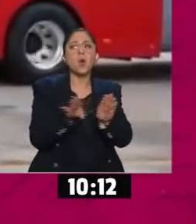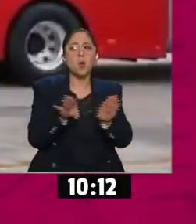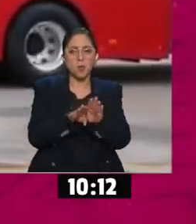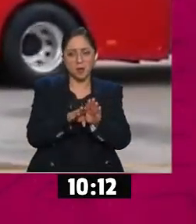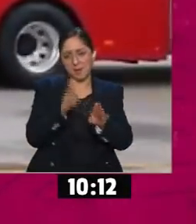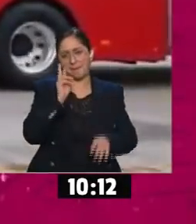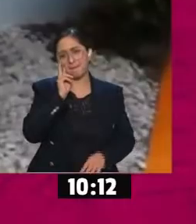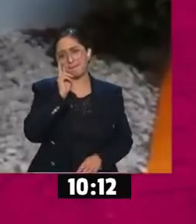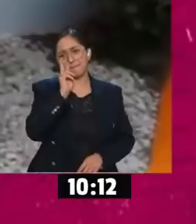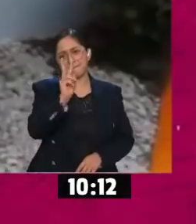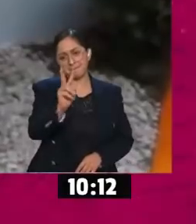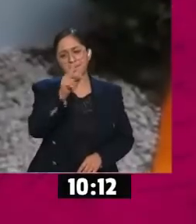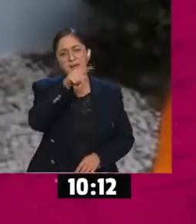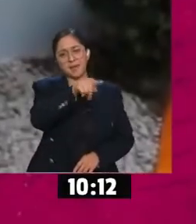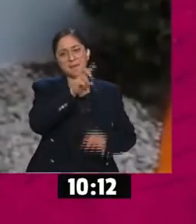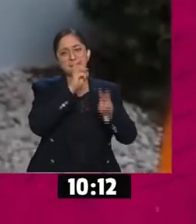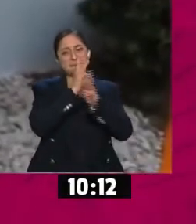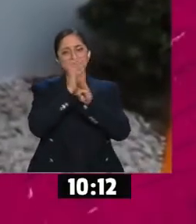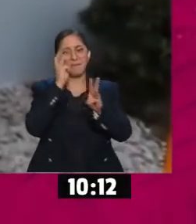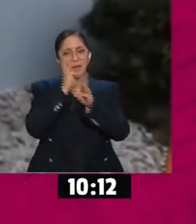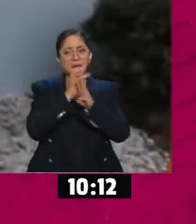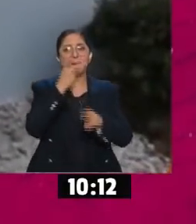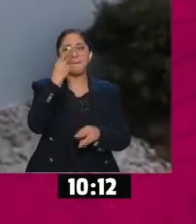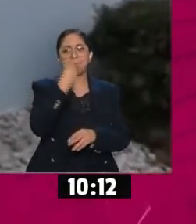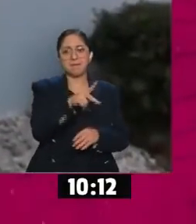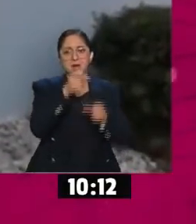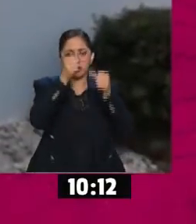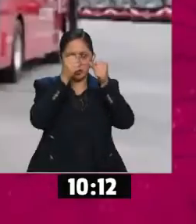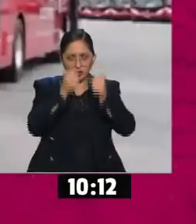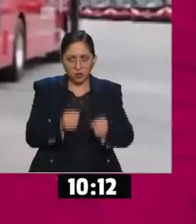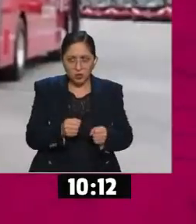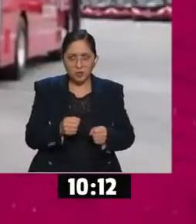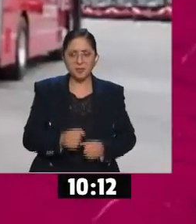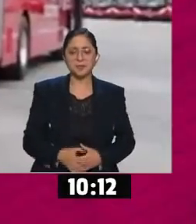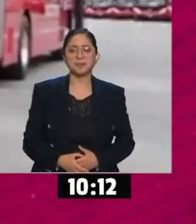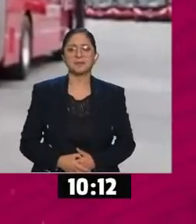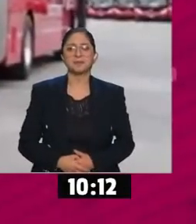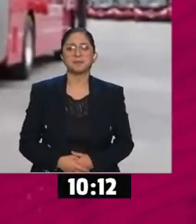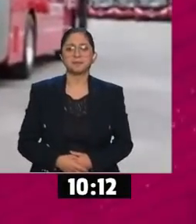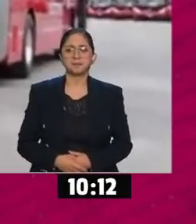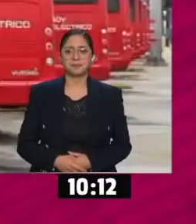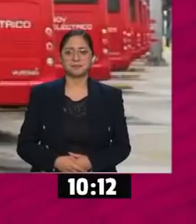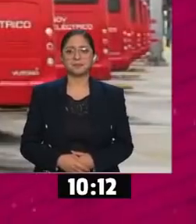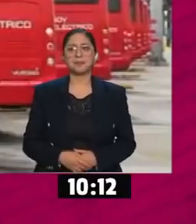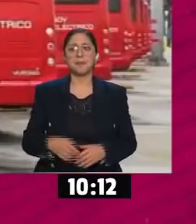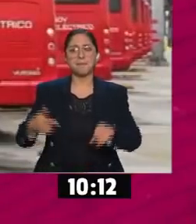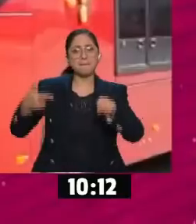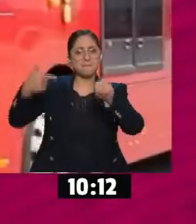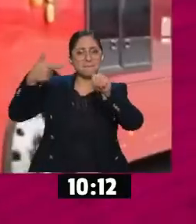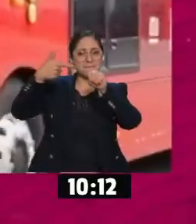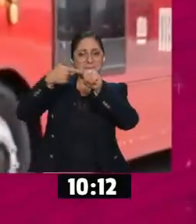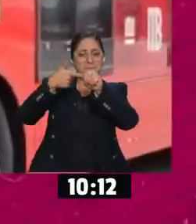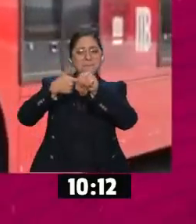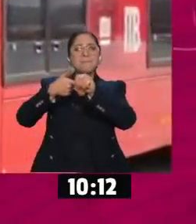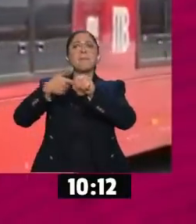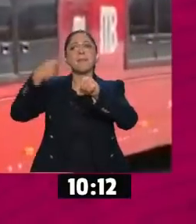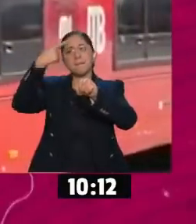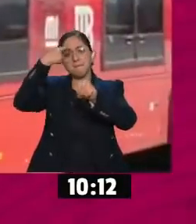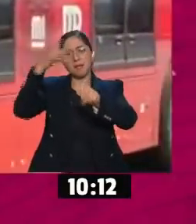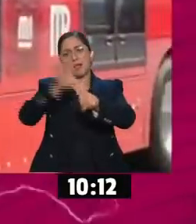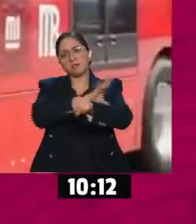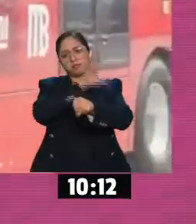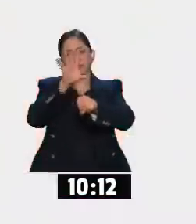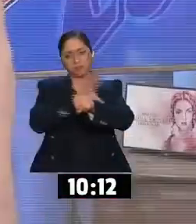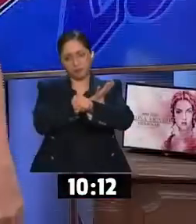mire qué bonitas y más seguras. Ahí está, mire, cero contaminación. Ahí está. Para que le cargue usted electricidad. Ahí está.